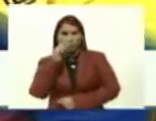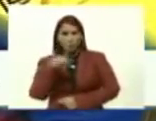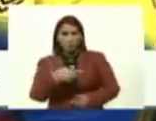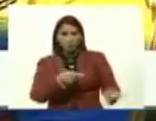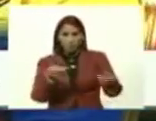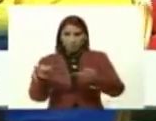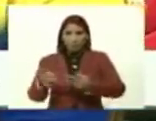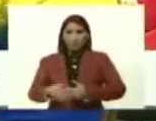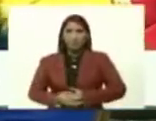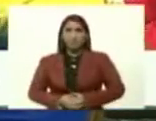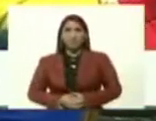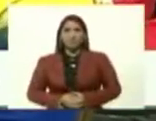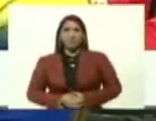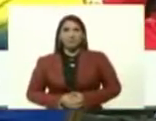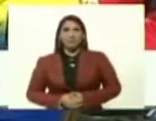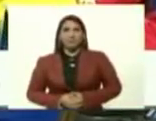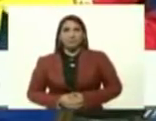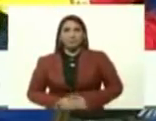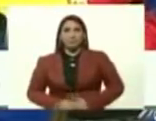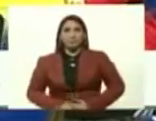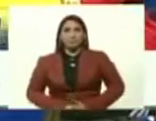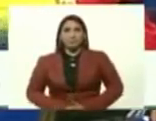recibe la